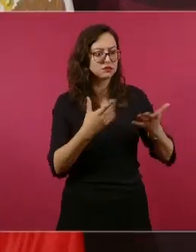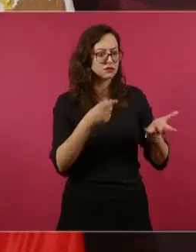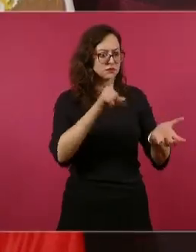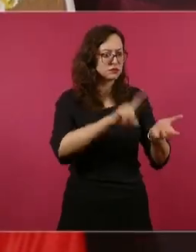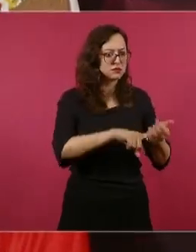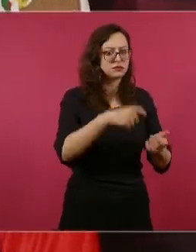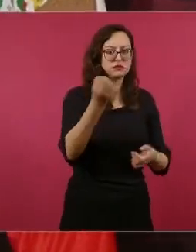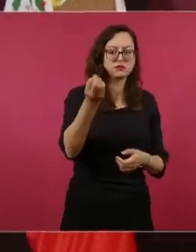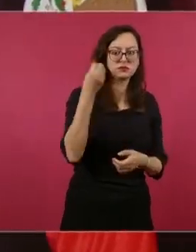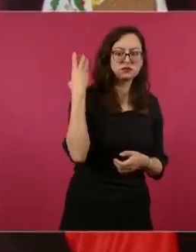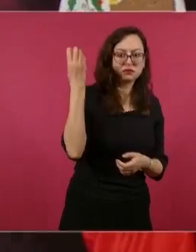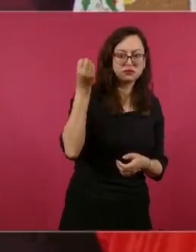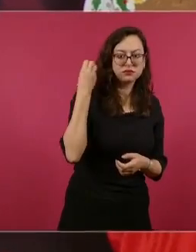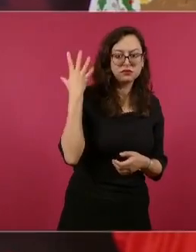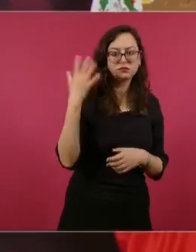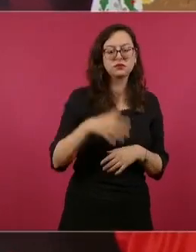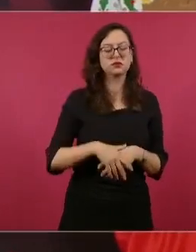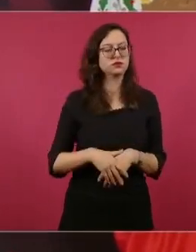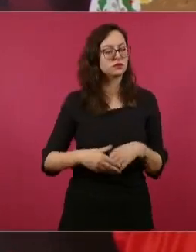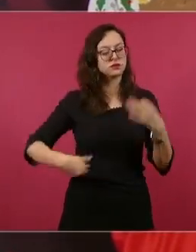que se escuche a todos,